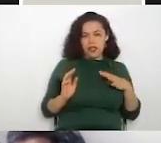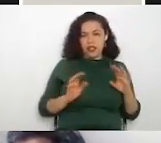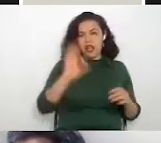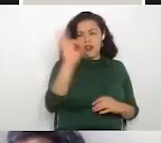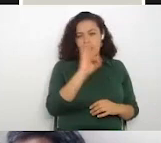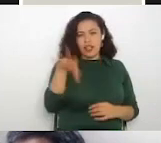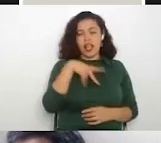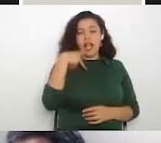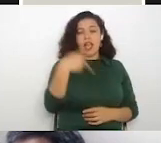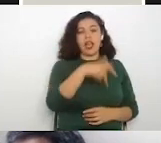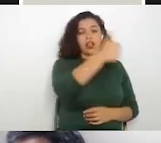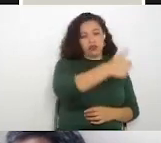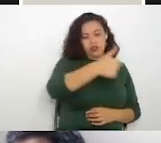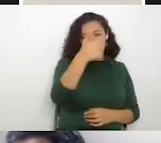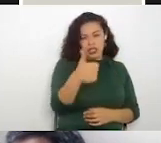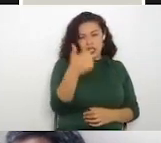cada analista firma